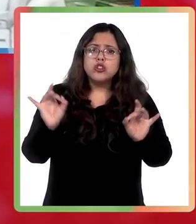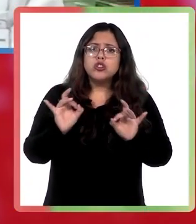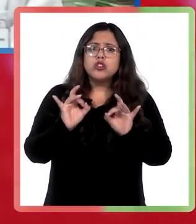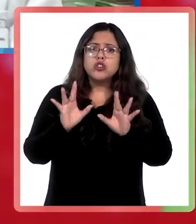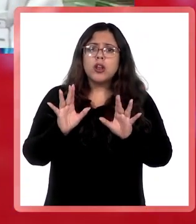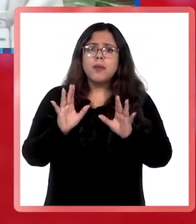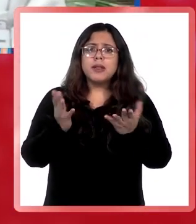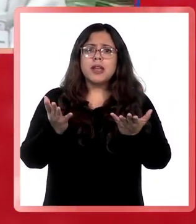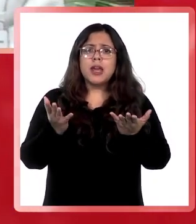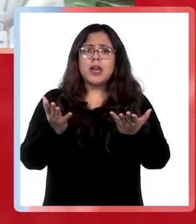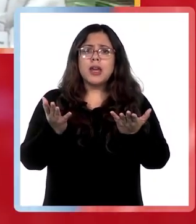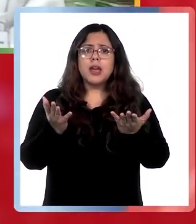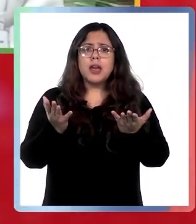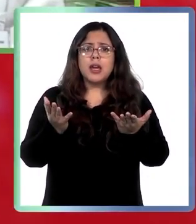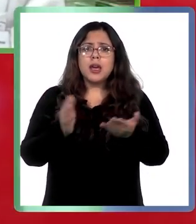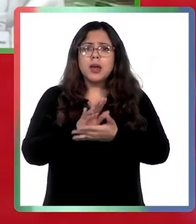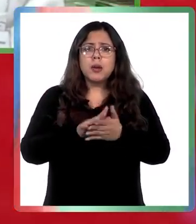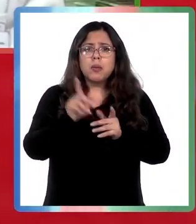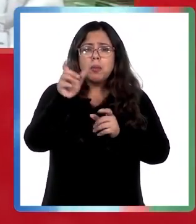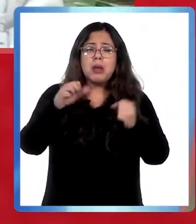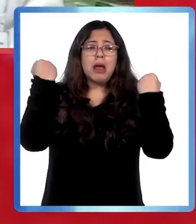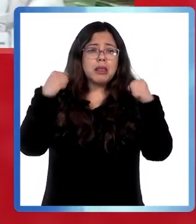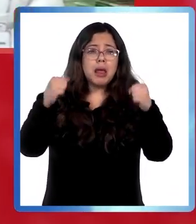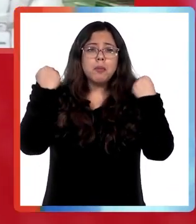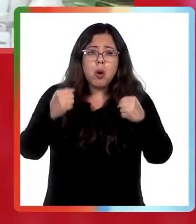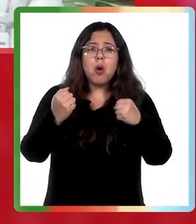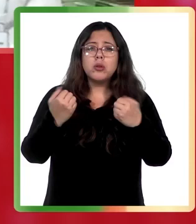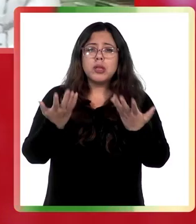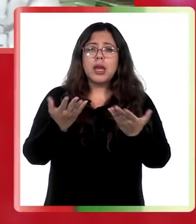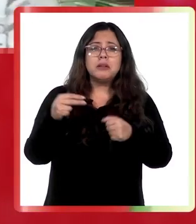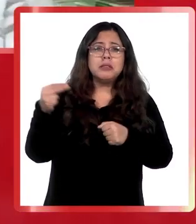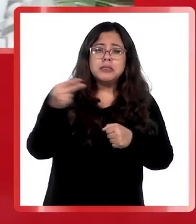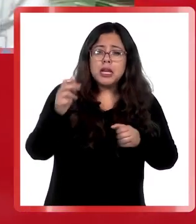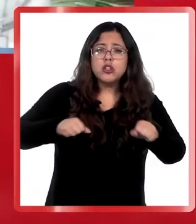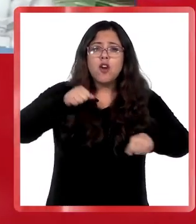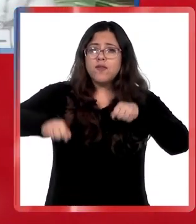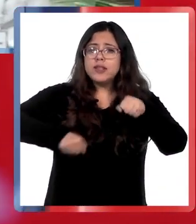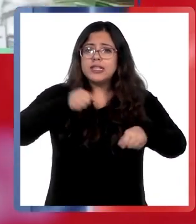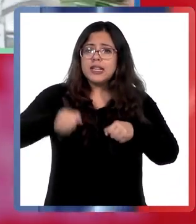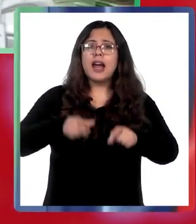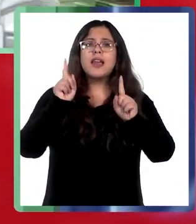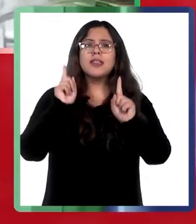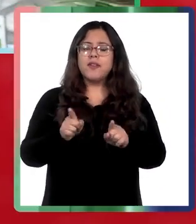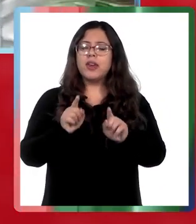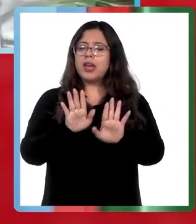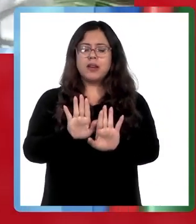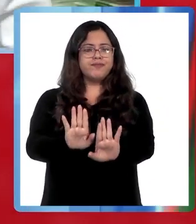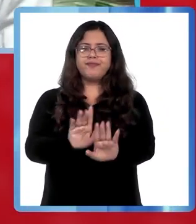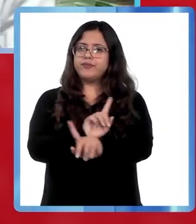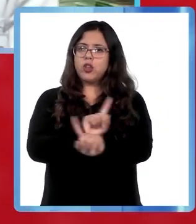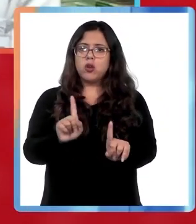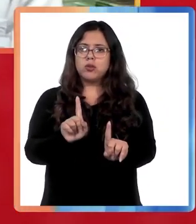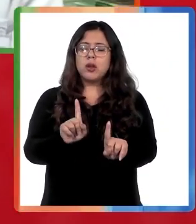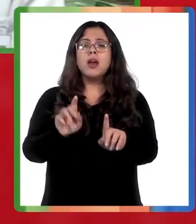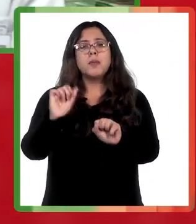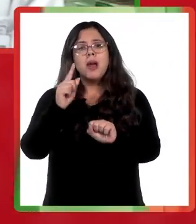no hacérselo después de que uno ha estado haciendo mucho deporte o ha tenido relaciones o ha andado en bicicleta para que sea el mejor posible.